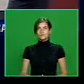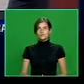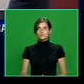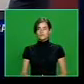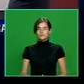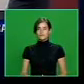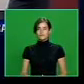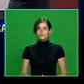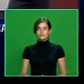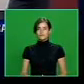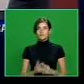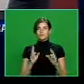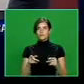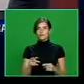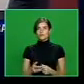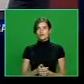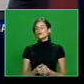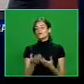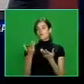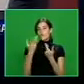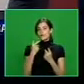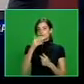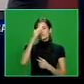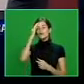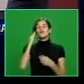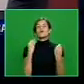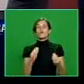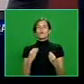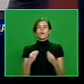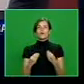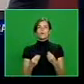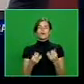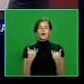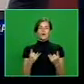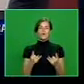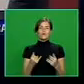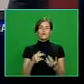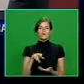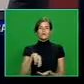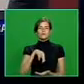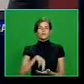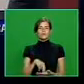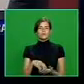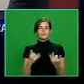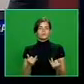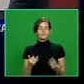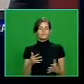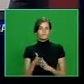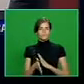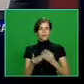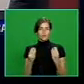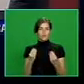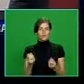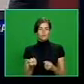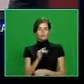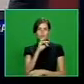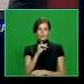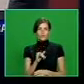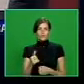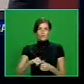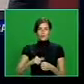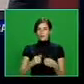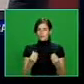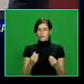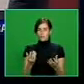Maracaibo coméntanos Cómo está la actualidad nacional y la actualidad del Z de Maracaibo